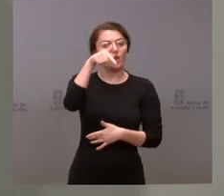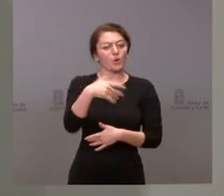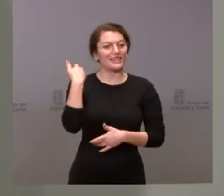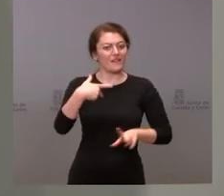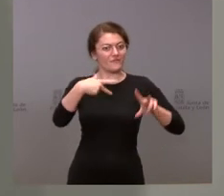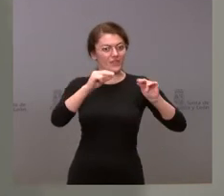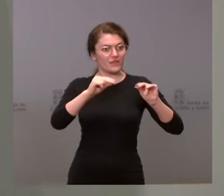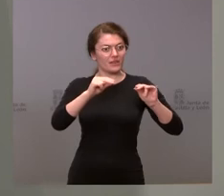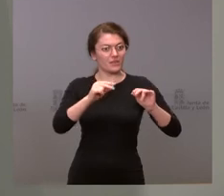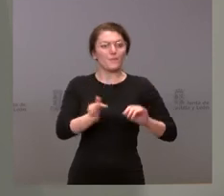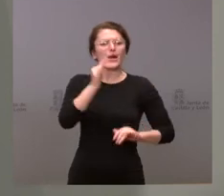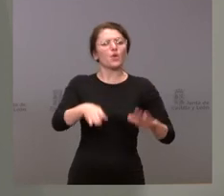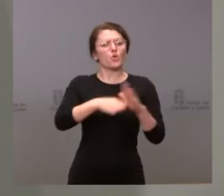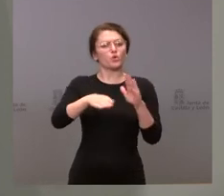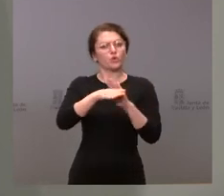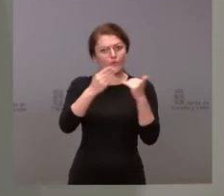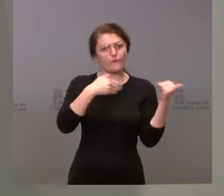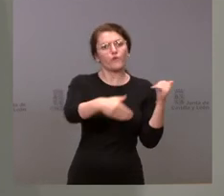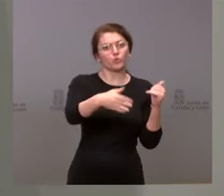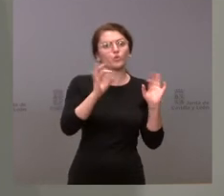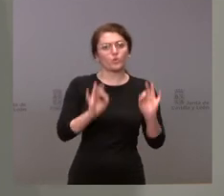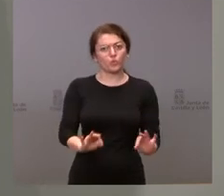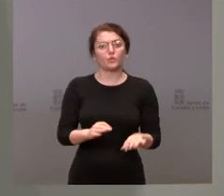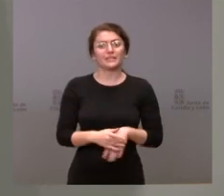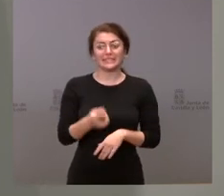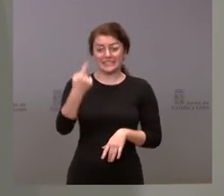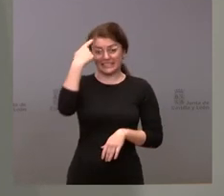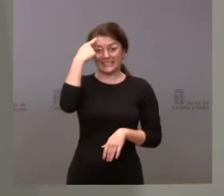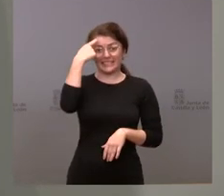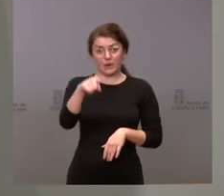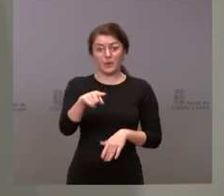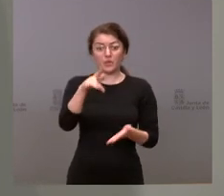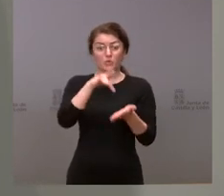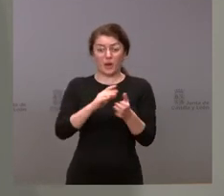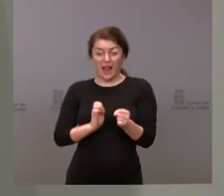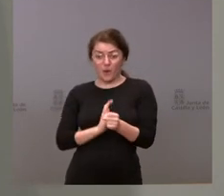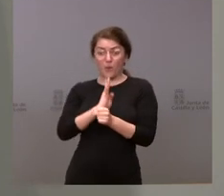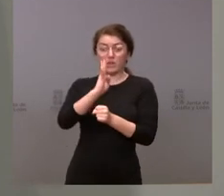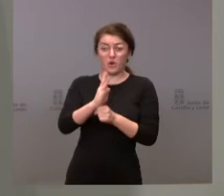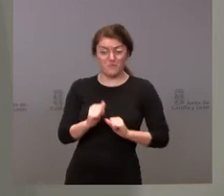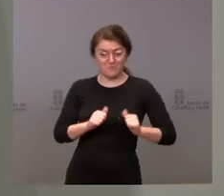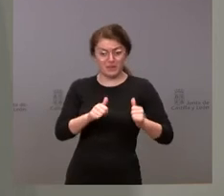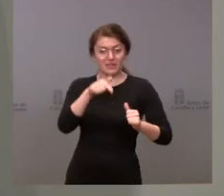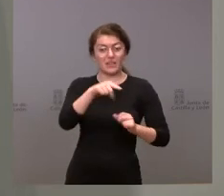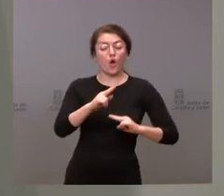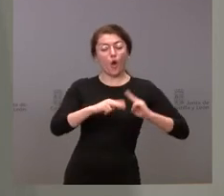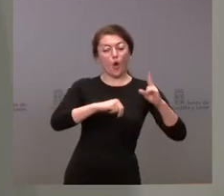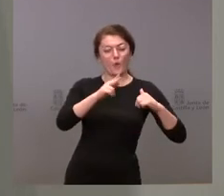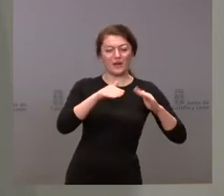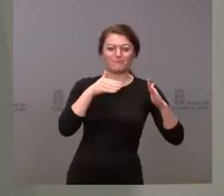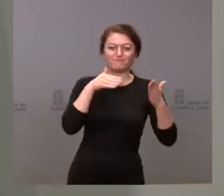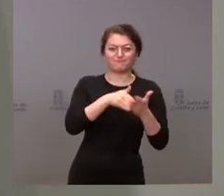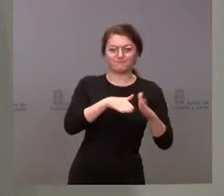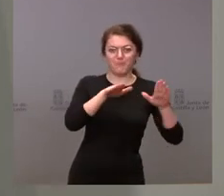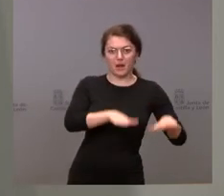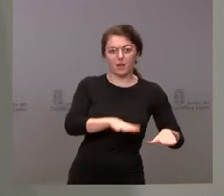continuidad en el futuro ustedes saben que al principio de esta legislatura estas obras fueron paradas como consecuencia de